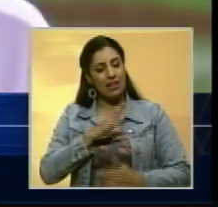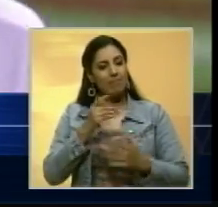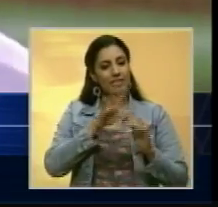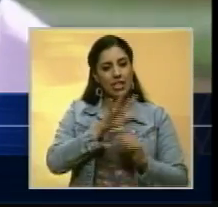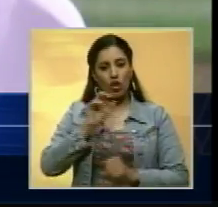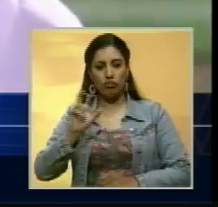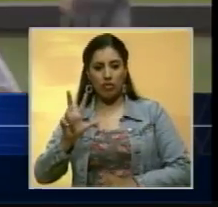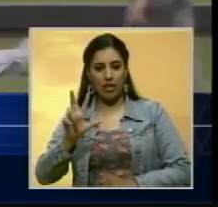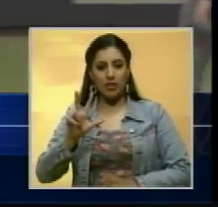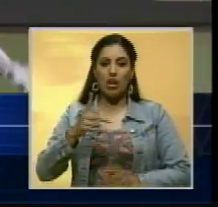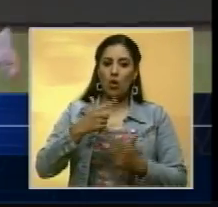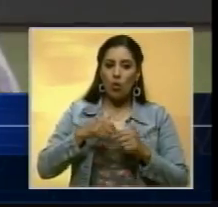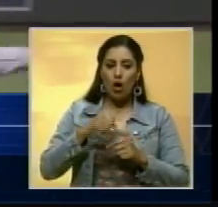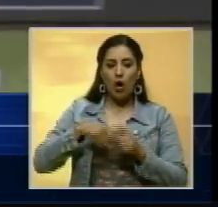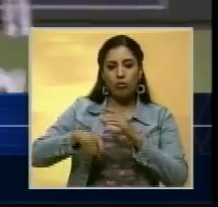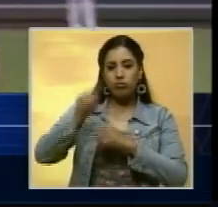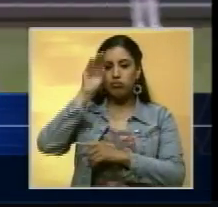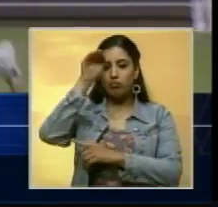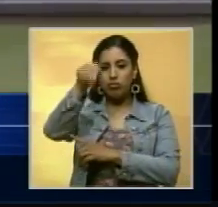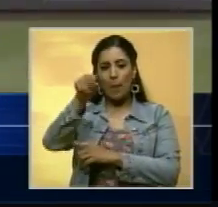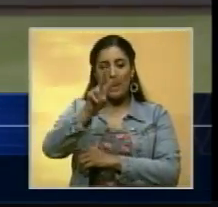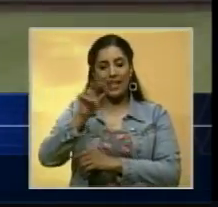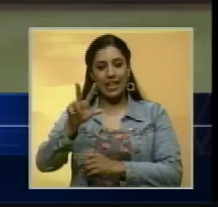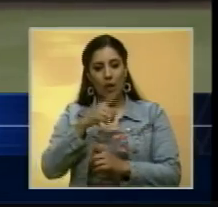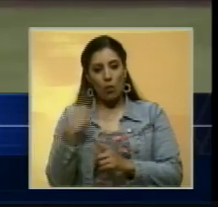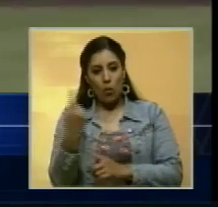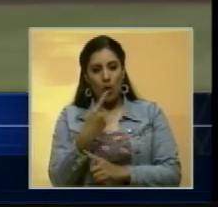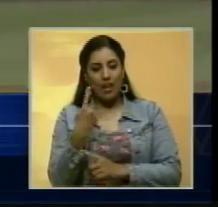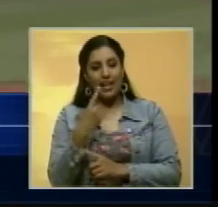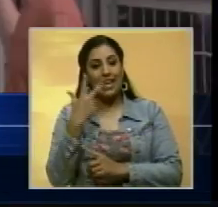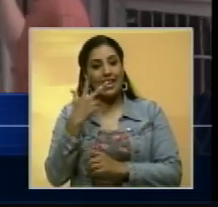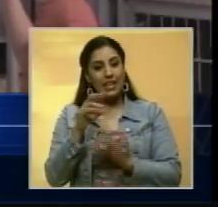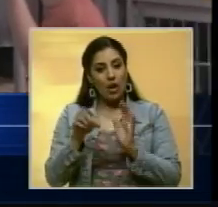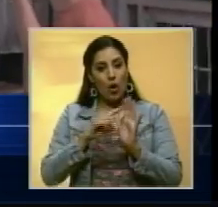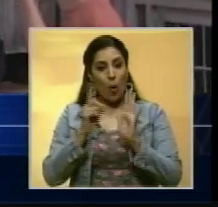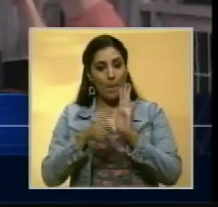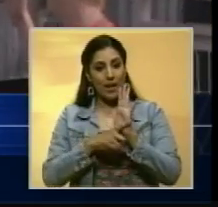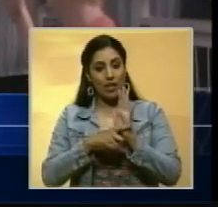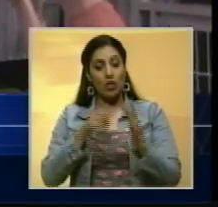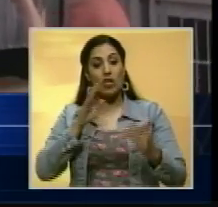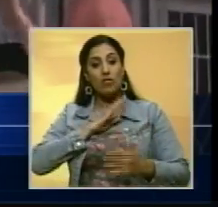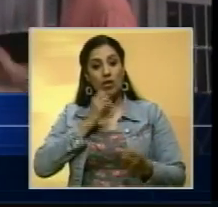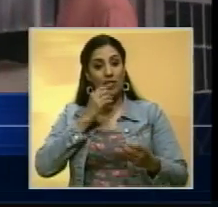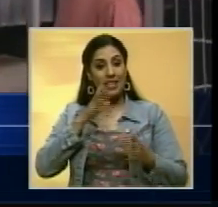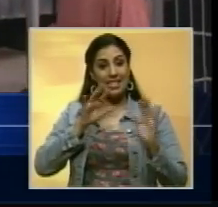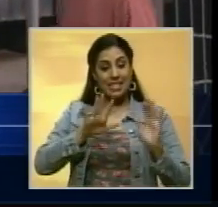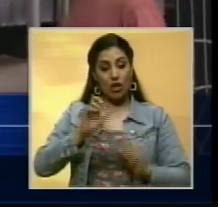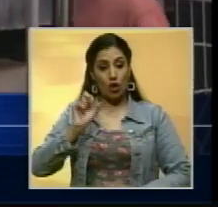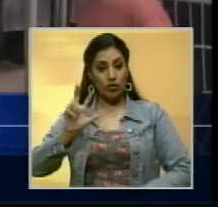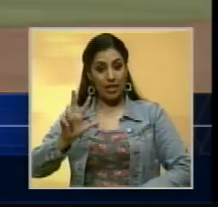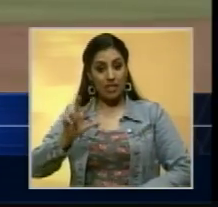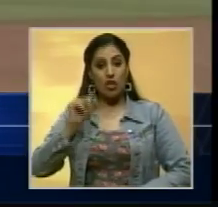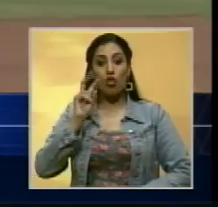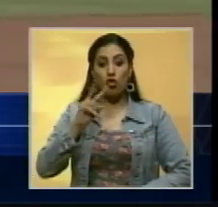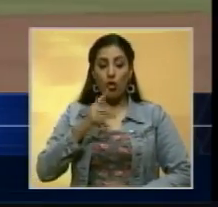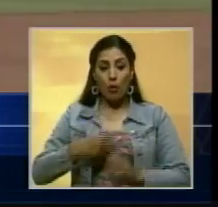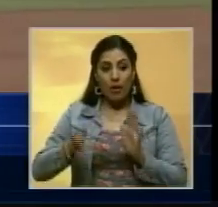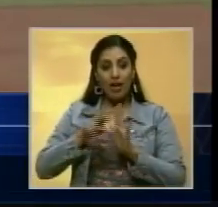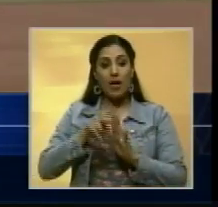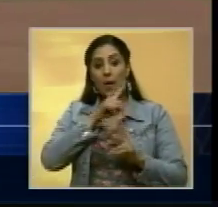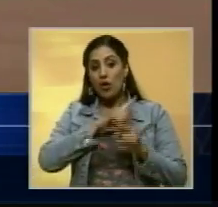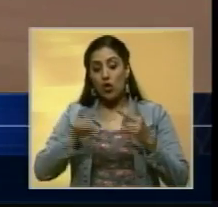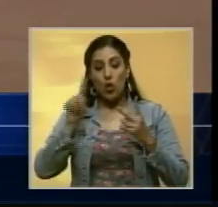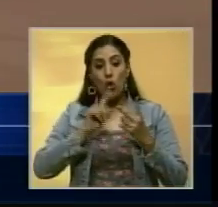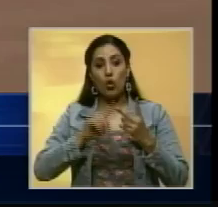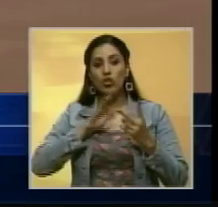fue de 5-3 con su jonrón 23 de la campaña, par de remolcadas y 3 anotadas. Miguel Cabrera se fue de 5-3 con doble y anotada, mientras